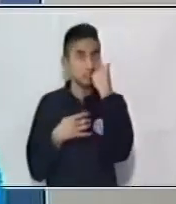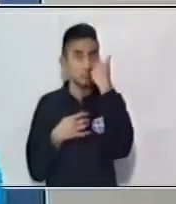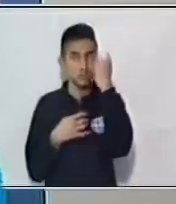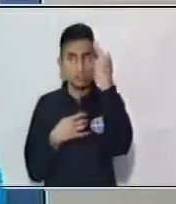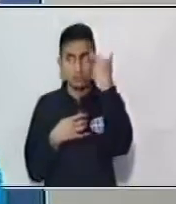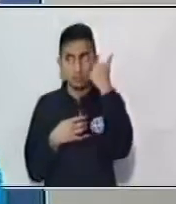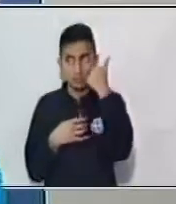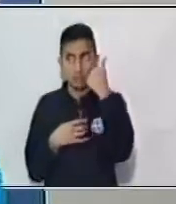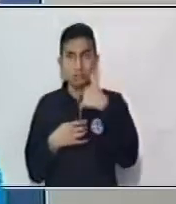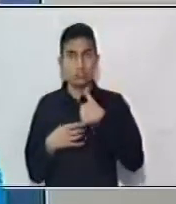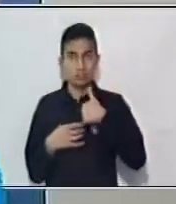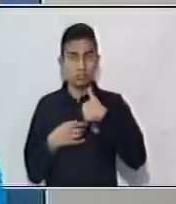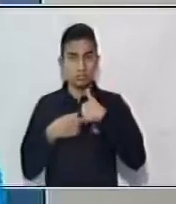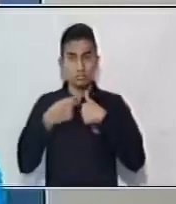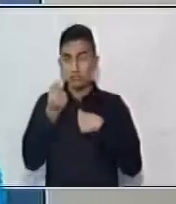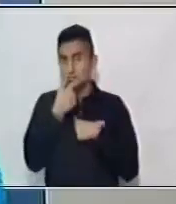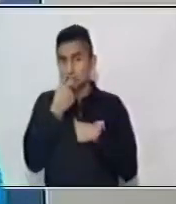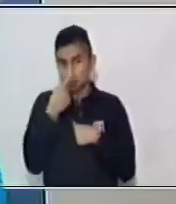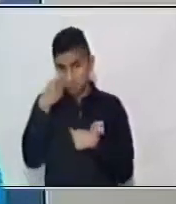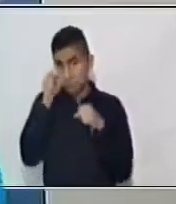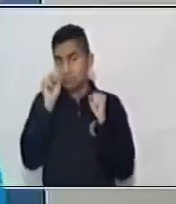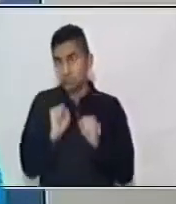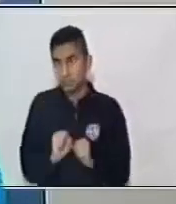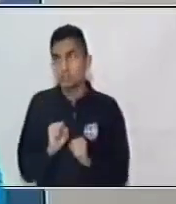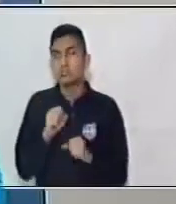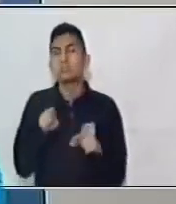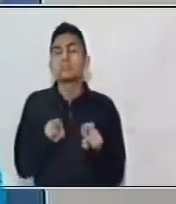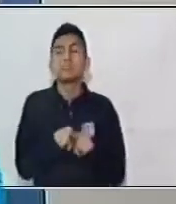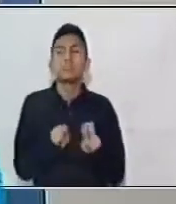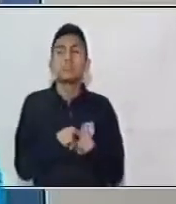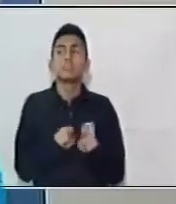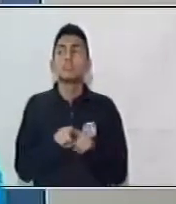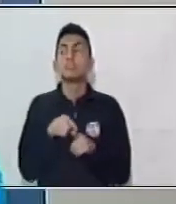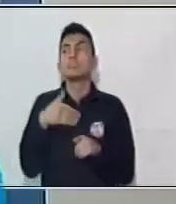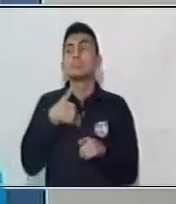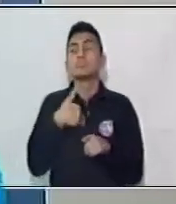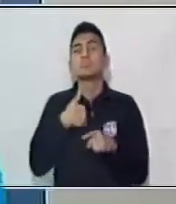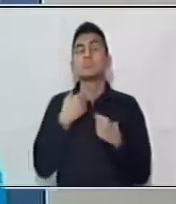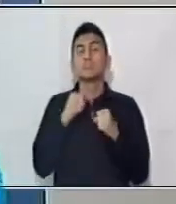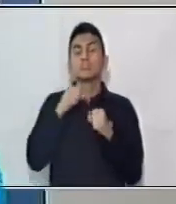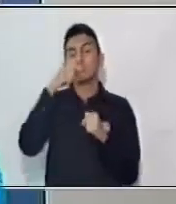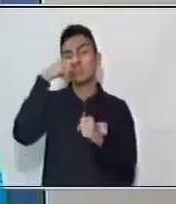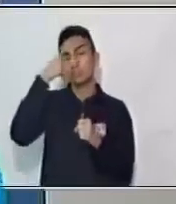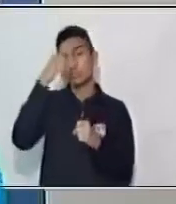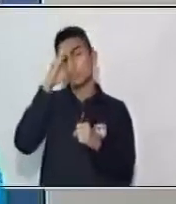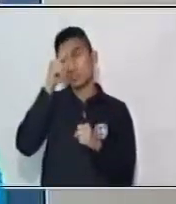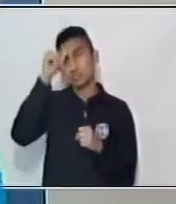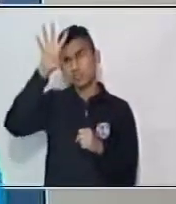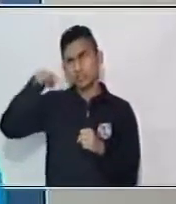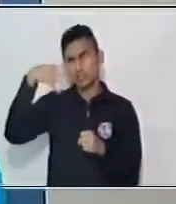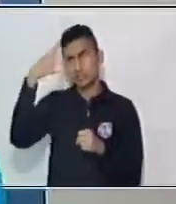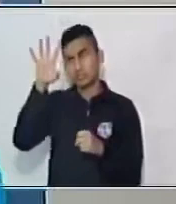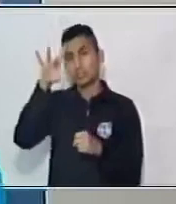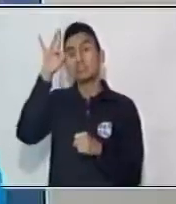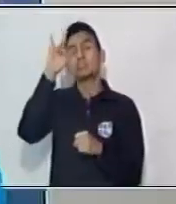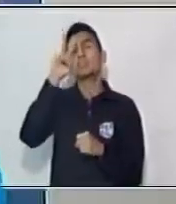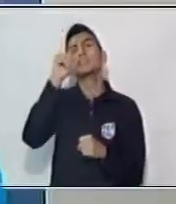toma esos medicamentos, podemos perfectamente bien elaborar nuestra tablita y encontrar ese